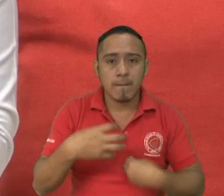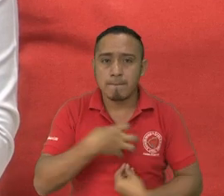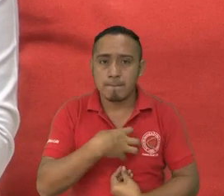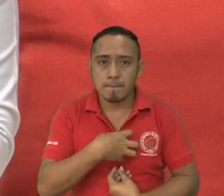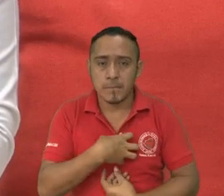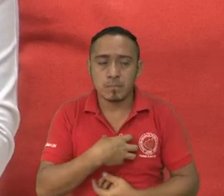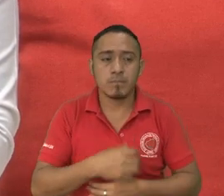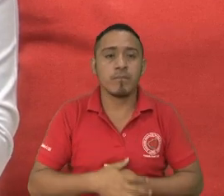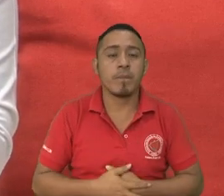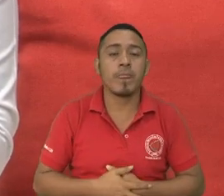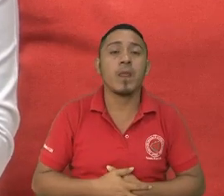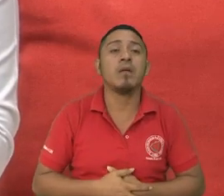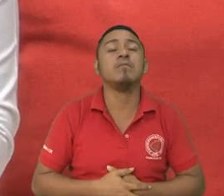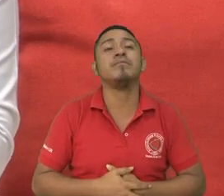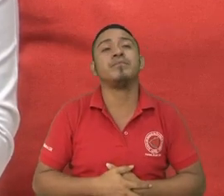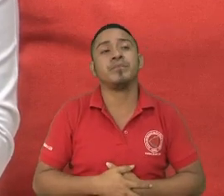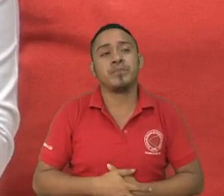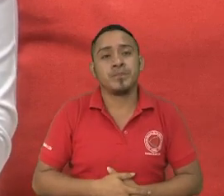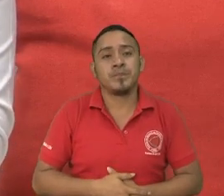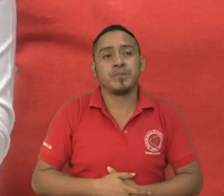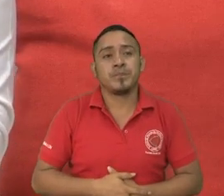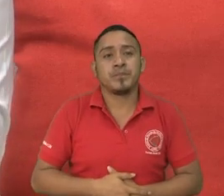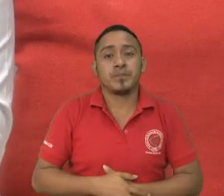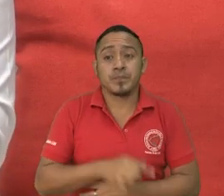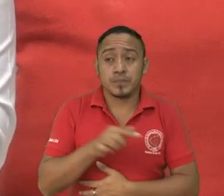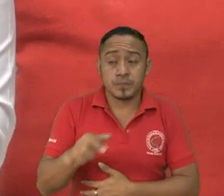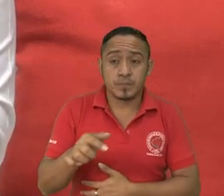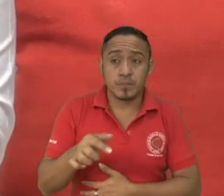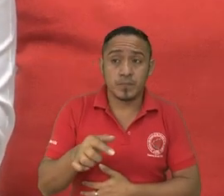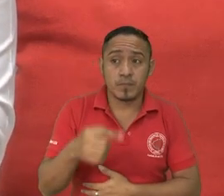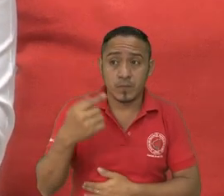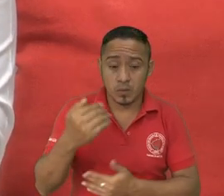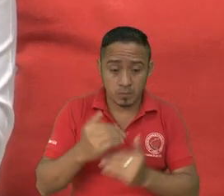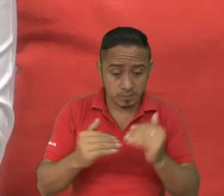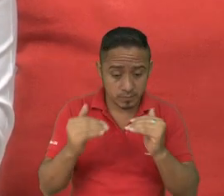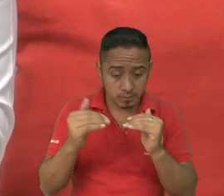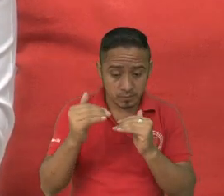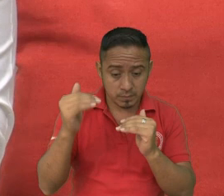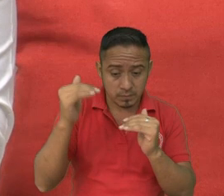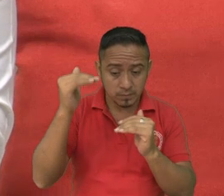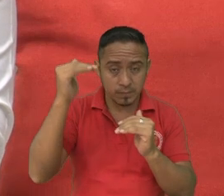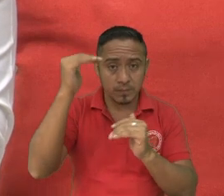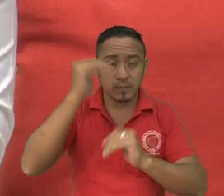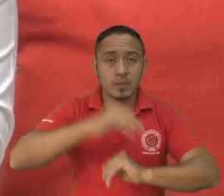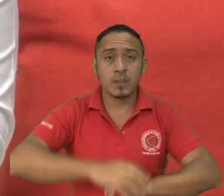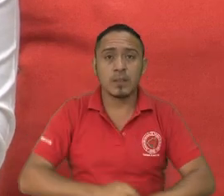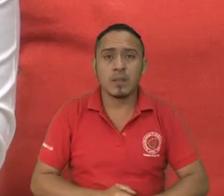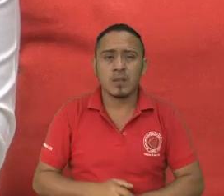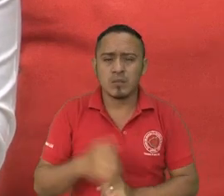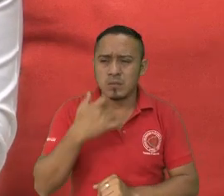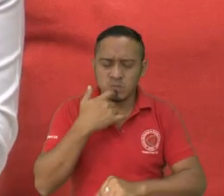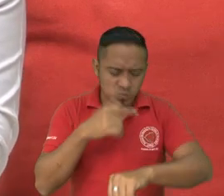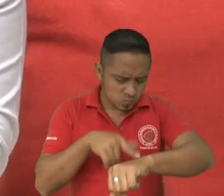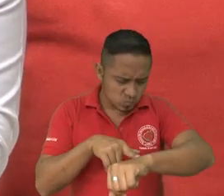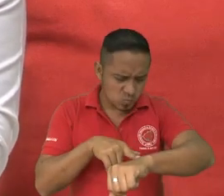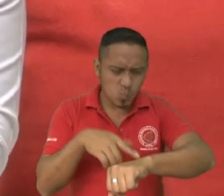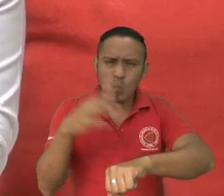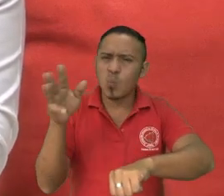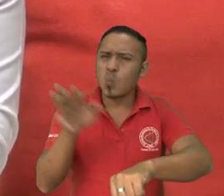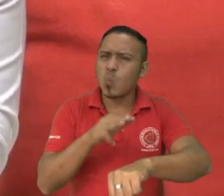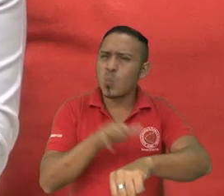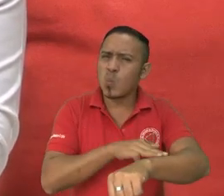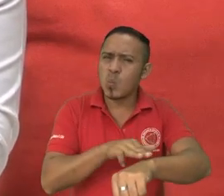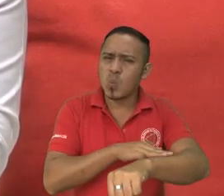son. Generalmente cuando ellos van creciendo, dicen, ¿por qué soy moreno? ¿Por qué soy